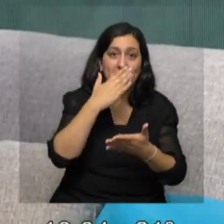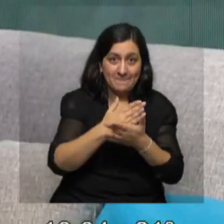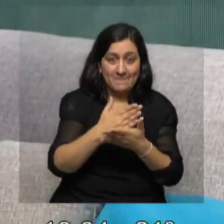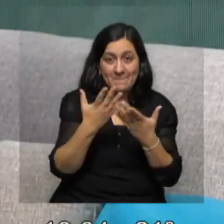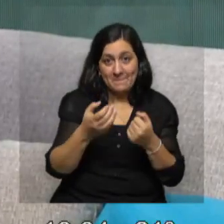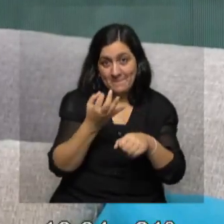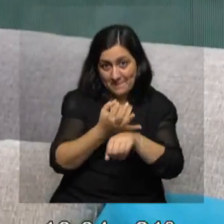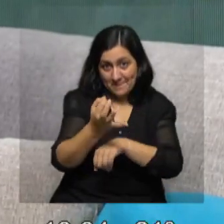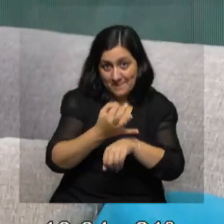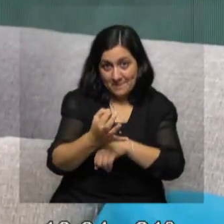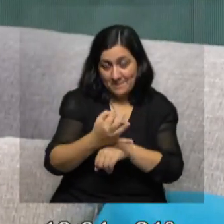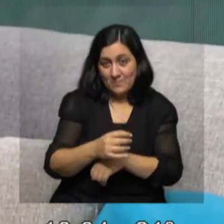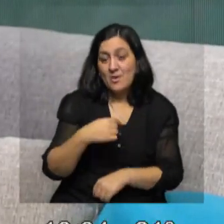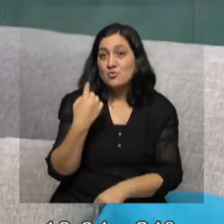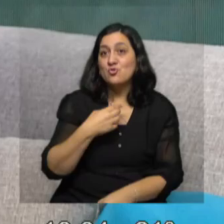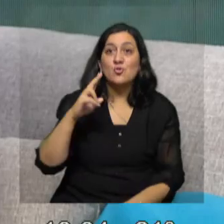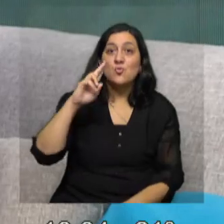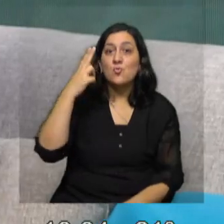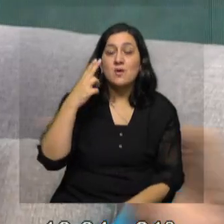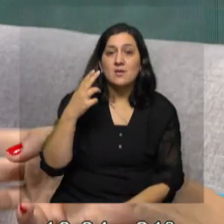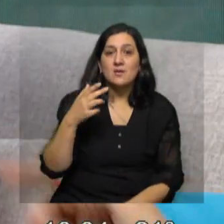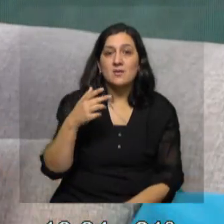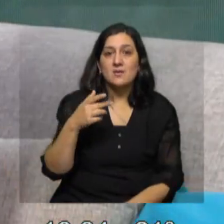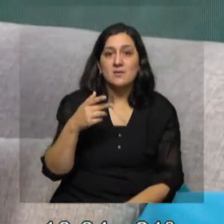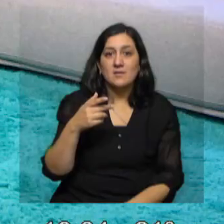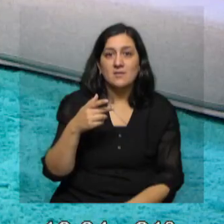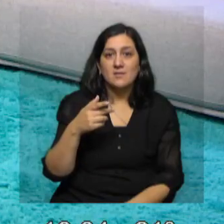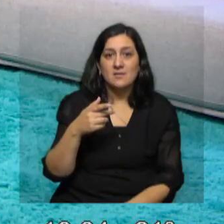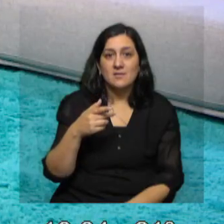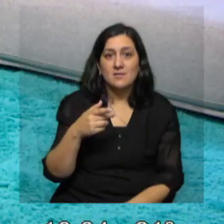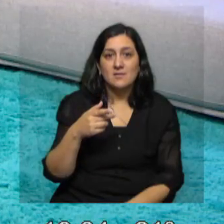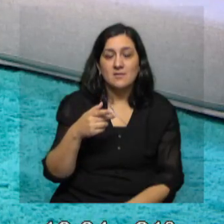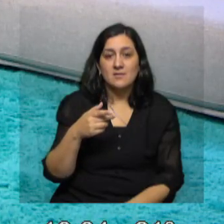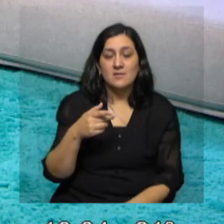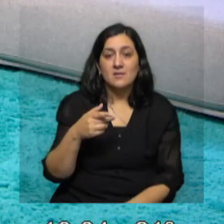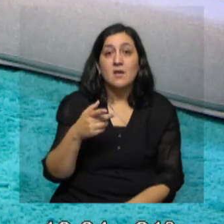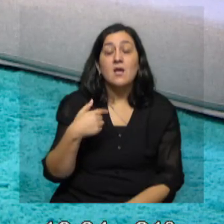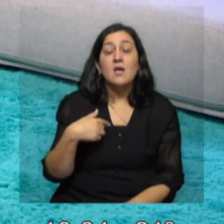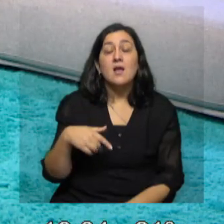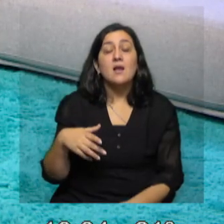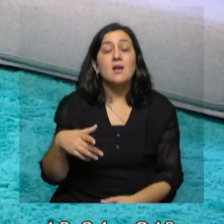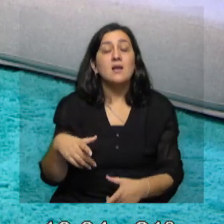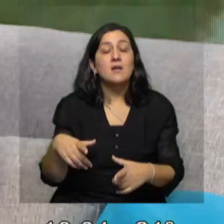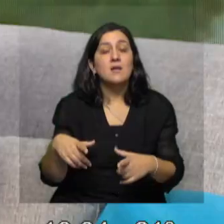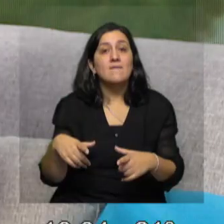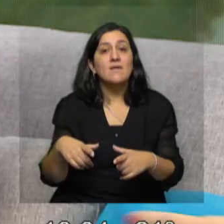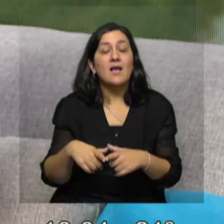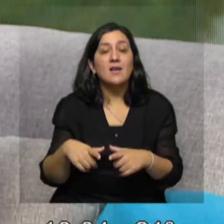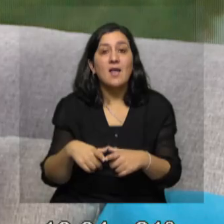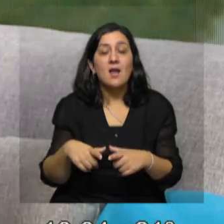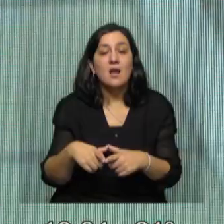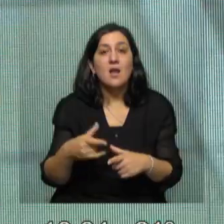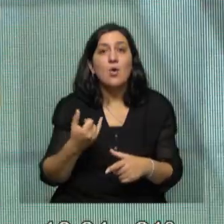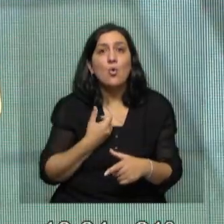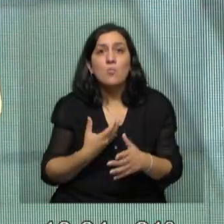enseñarles. Nosotros como en Uruguay sacarla. No tenemos acceso... Ah, bueno, dale, sacalo. Sí, el femenino, el vaginal sobre todo. Sacarlo. ¿El vaginal? Sí, ¿cómo